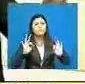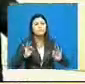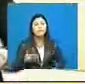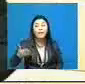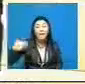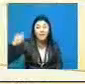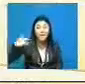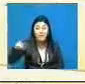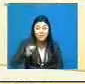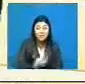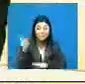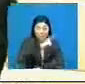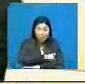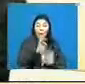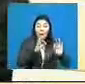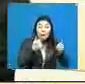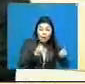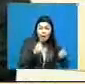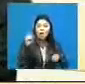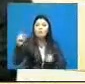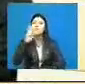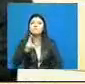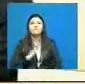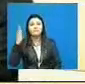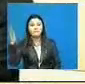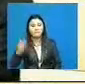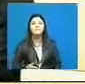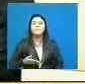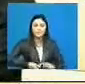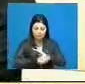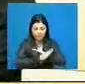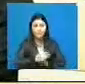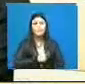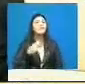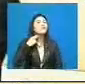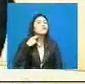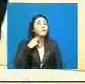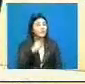de la caída de los precios del petróleo. Sigamos. En noviembre,